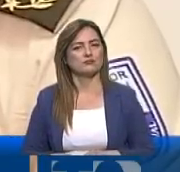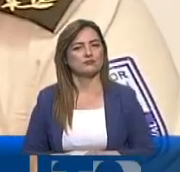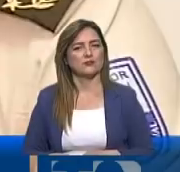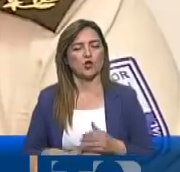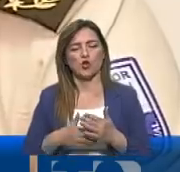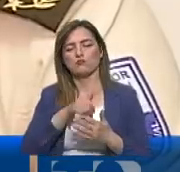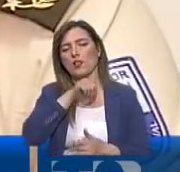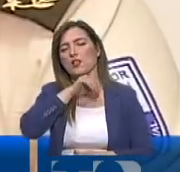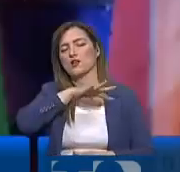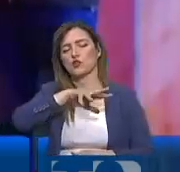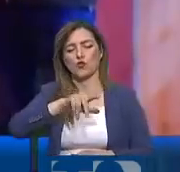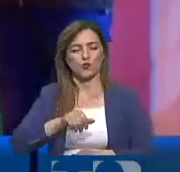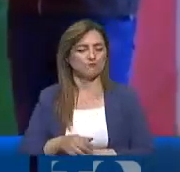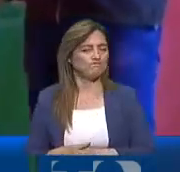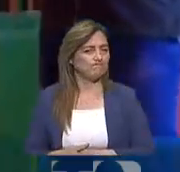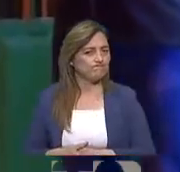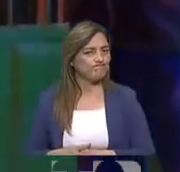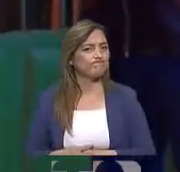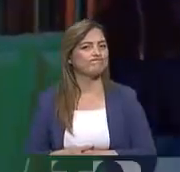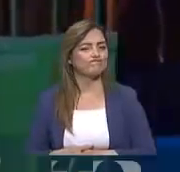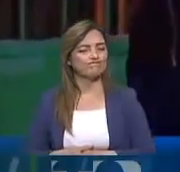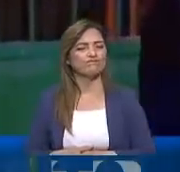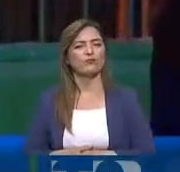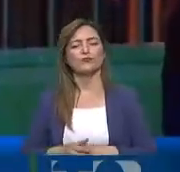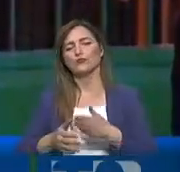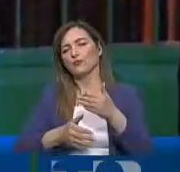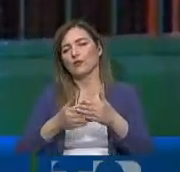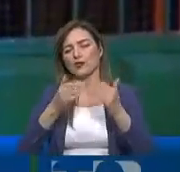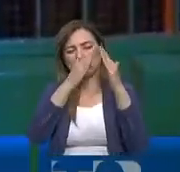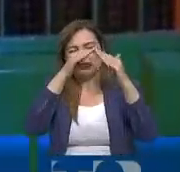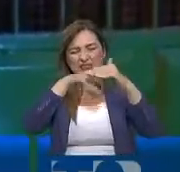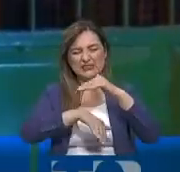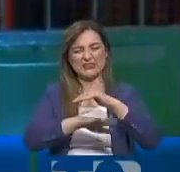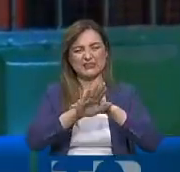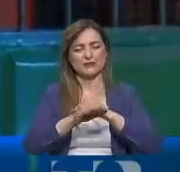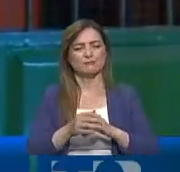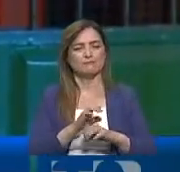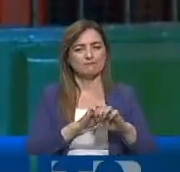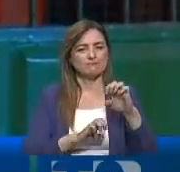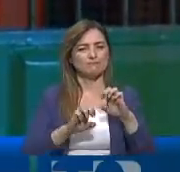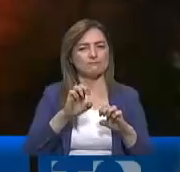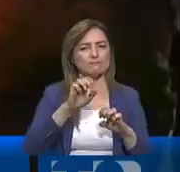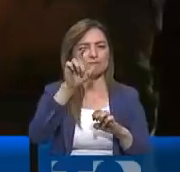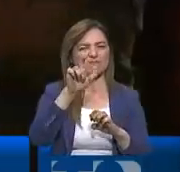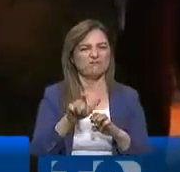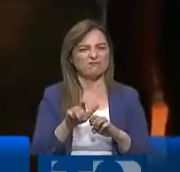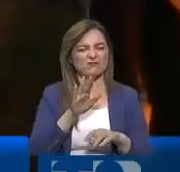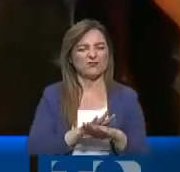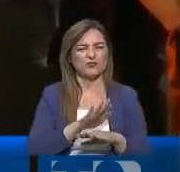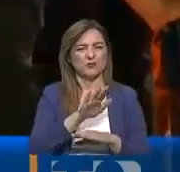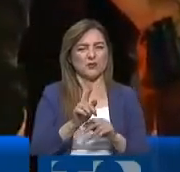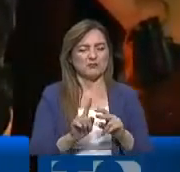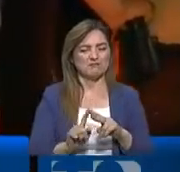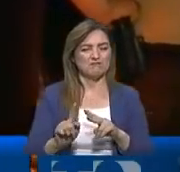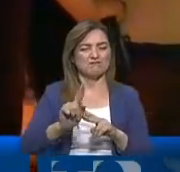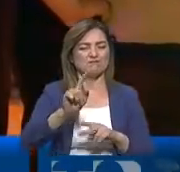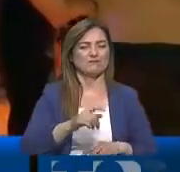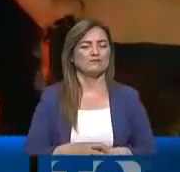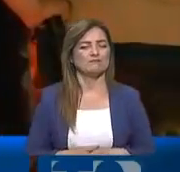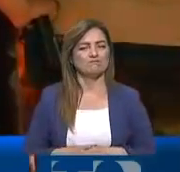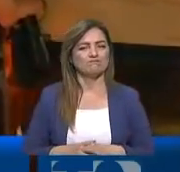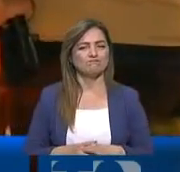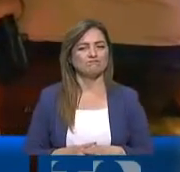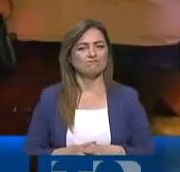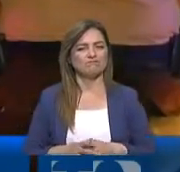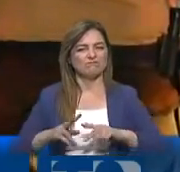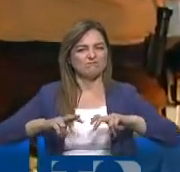asalto y robo y por robo. Ante el suceso se ejecutaron 2 allanamientos y se logró identificar a uno de los malhechores que escapó. Se levantaron